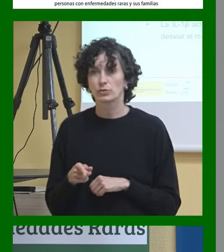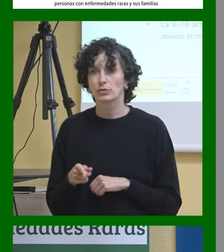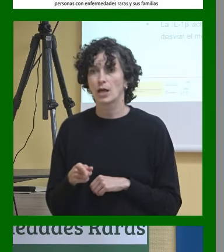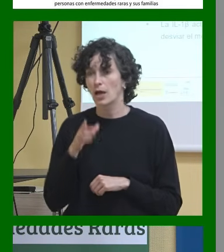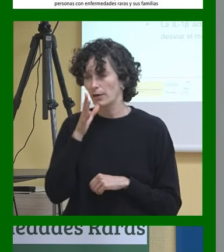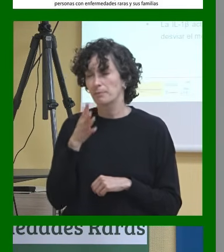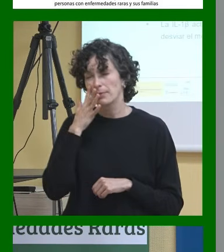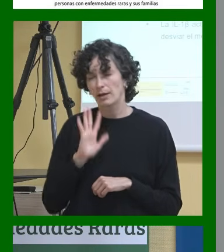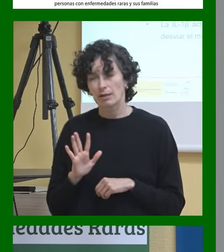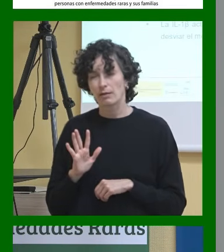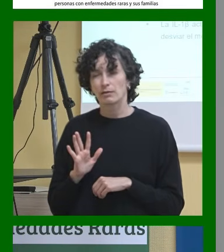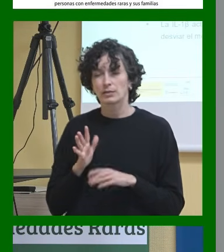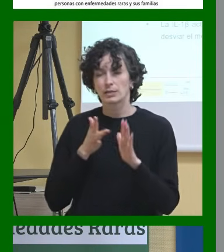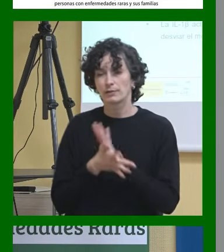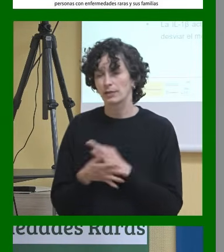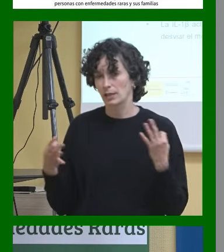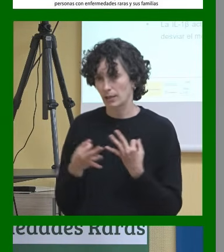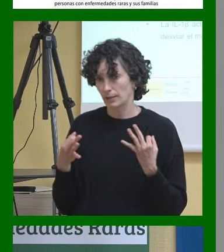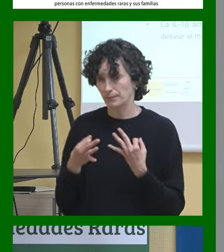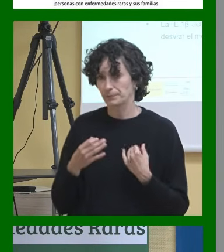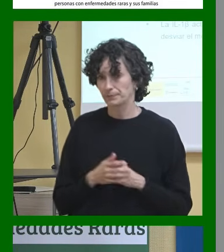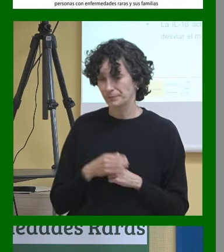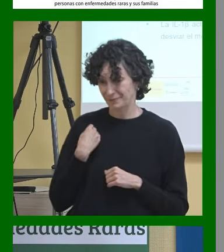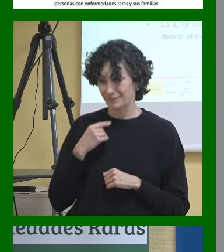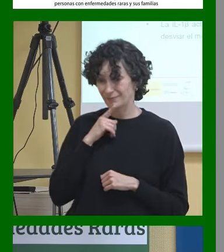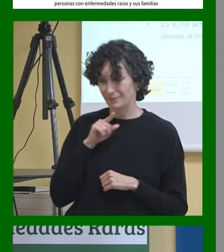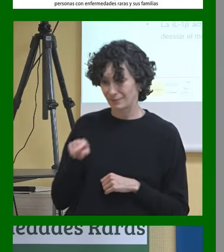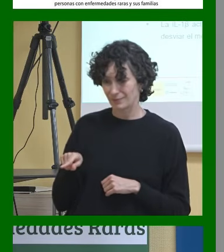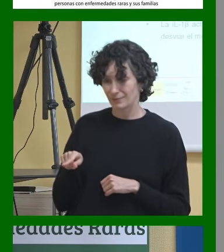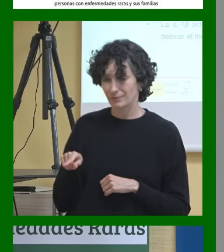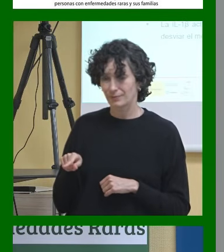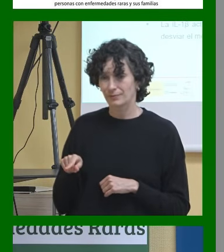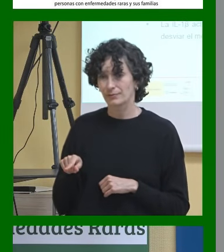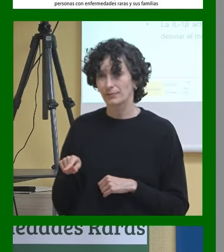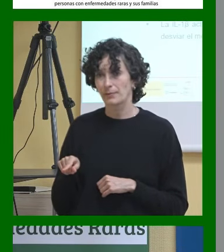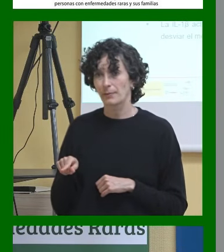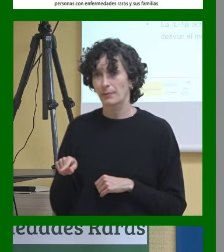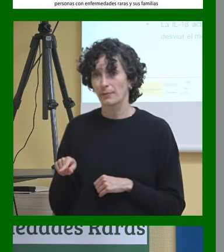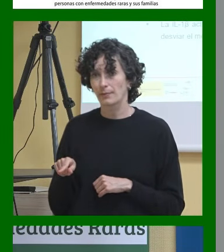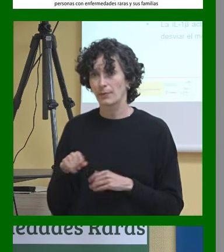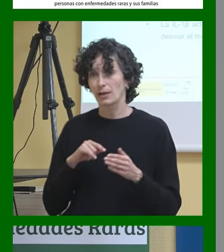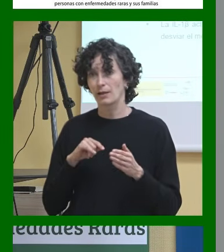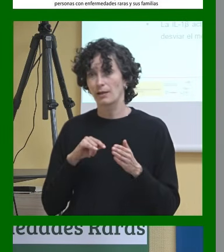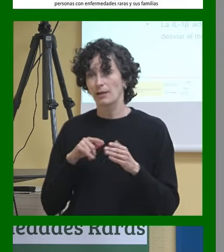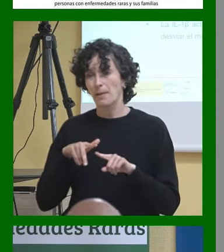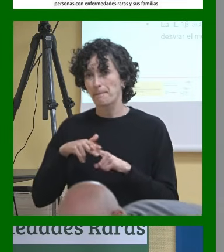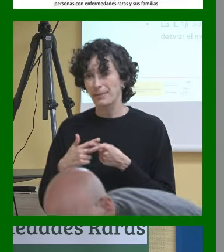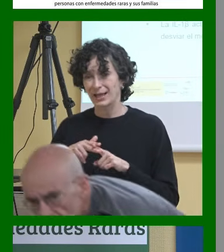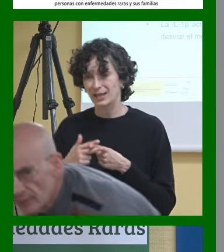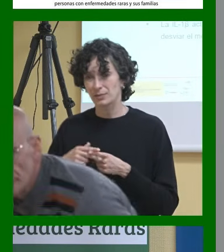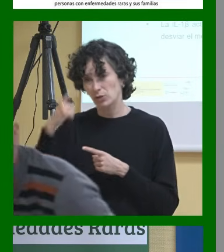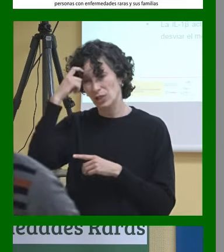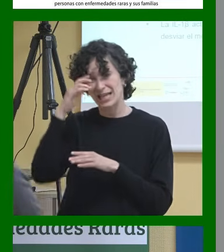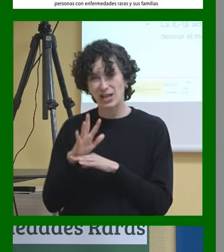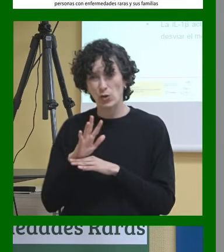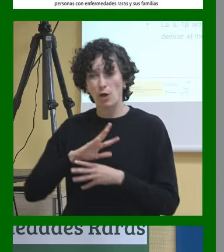a sugerirnos que debajo de todo esto existe una afectación en los mecanismos neurobiológicos que